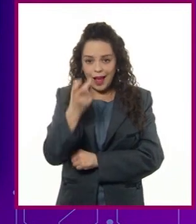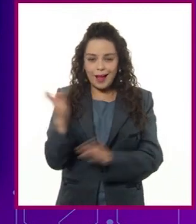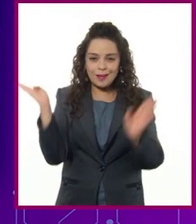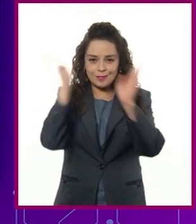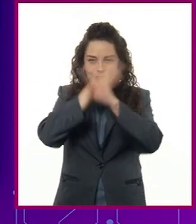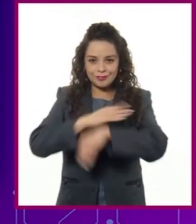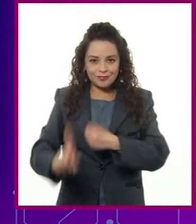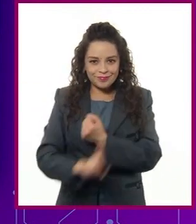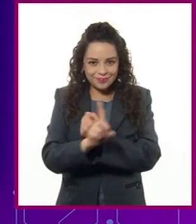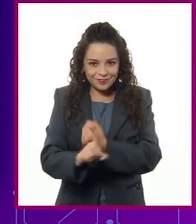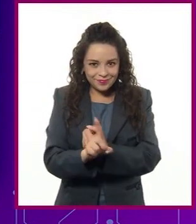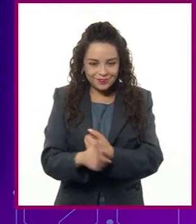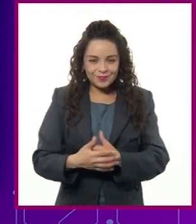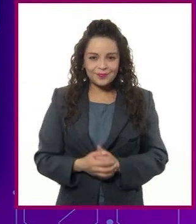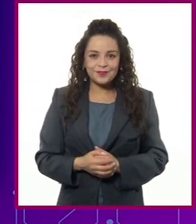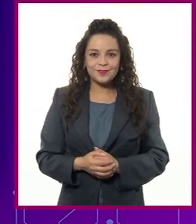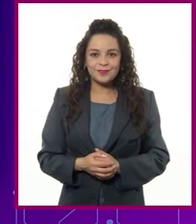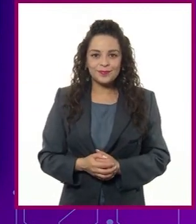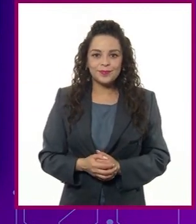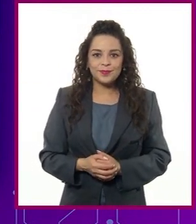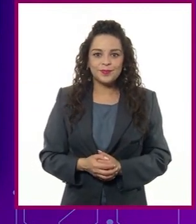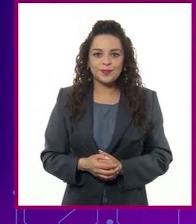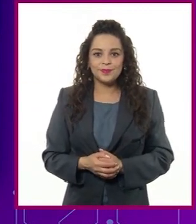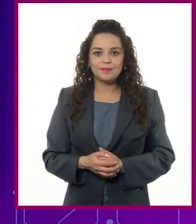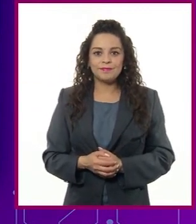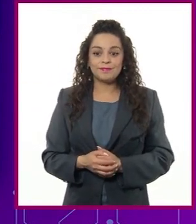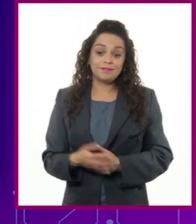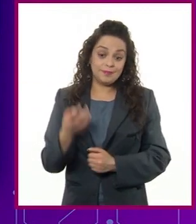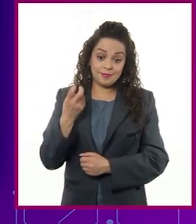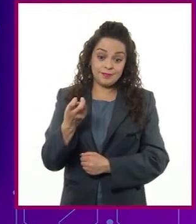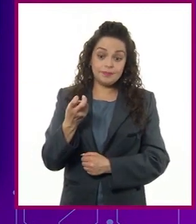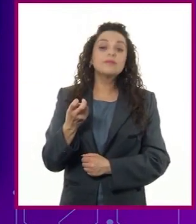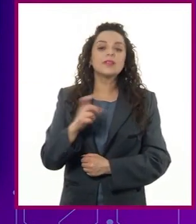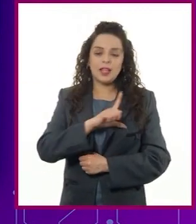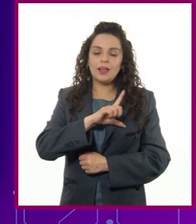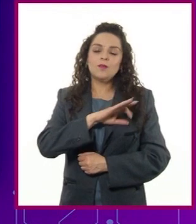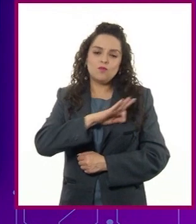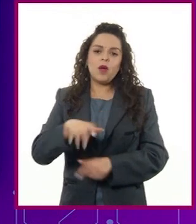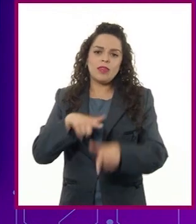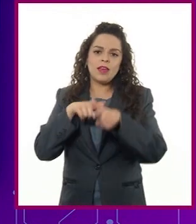reconciliación. Y por lo tanto, se conserva la relación.